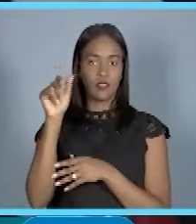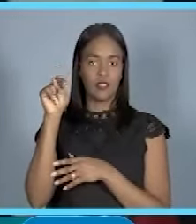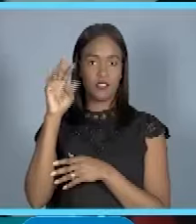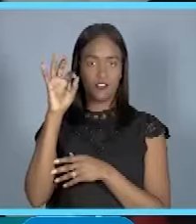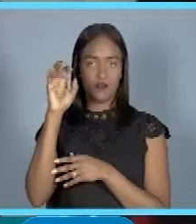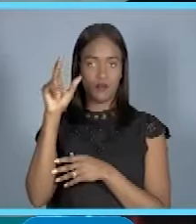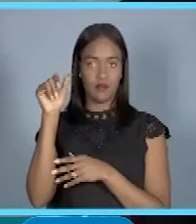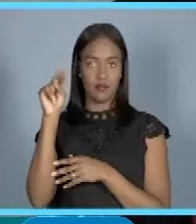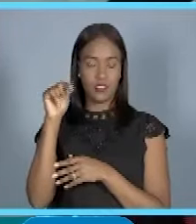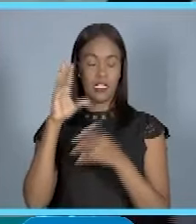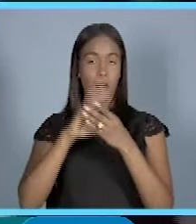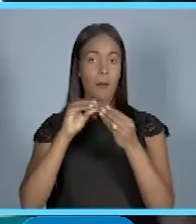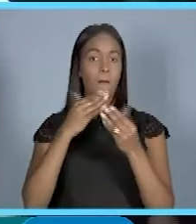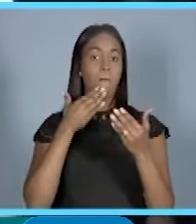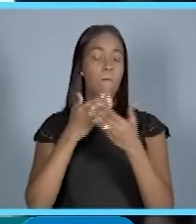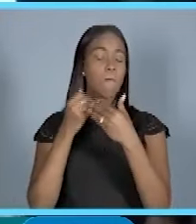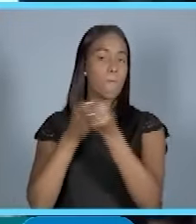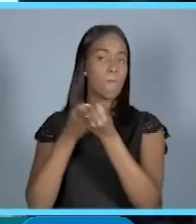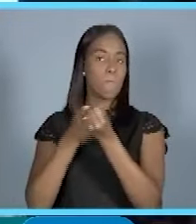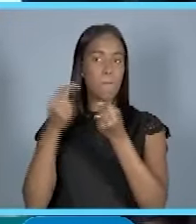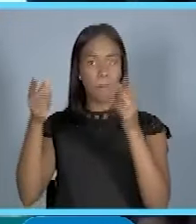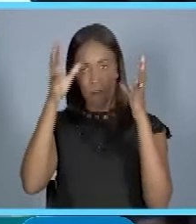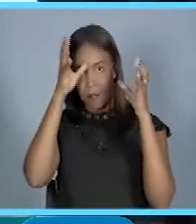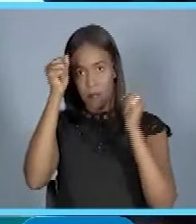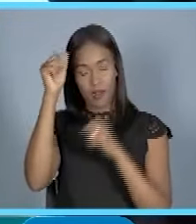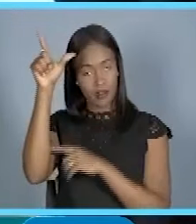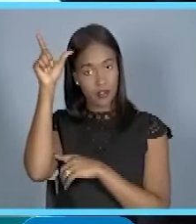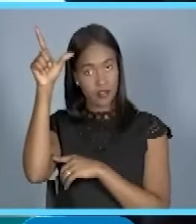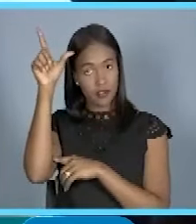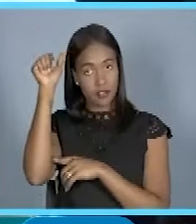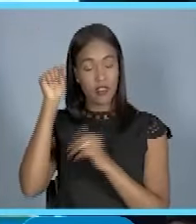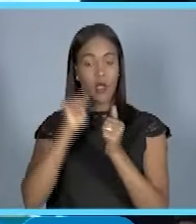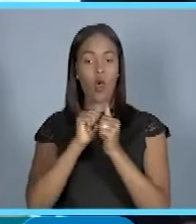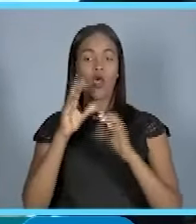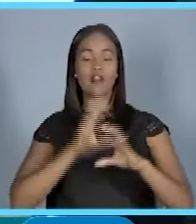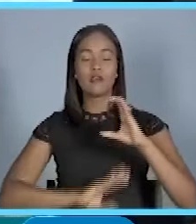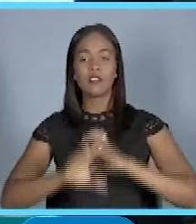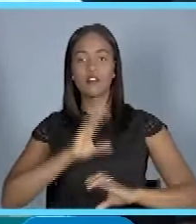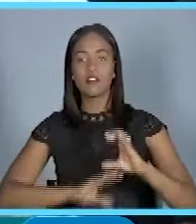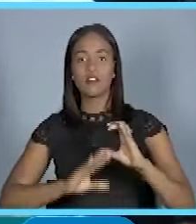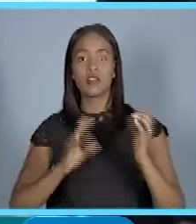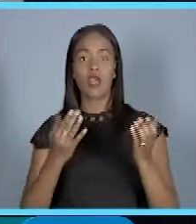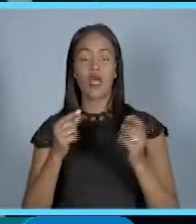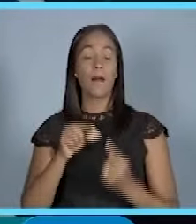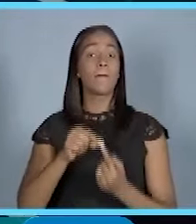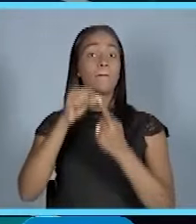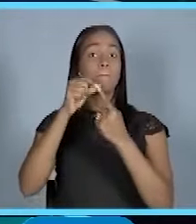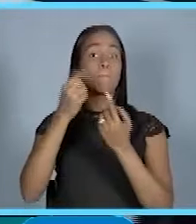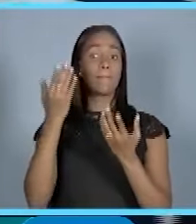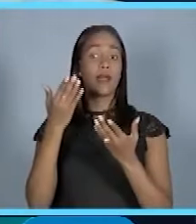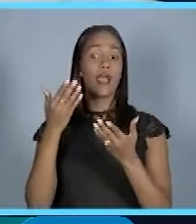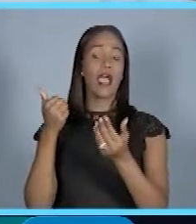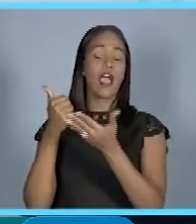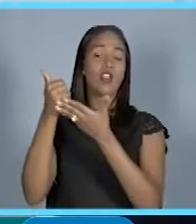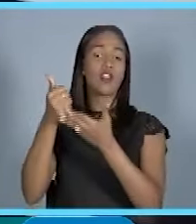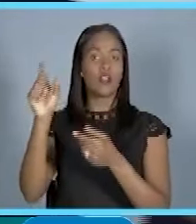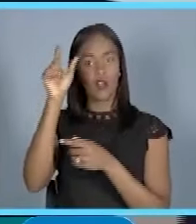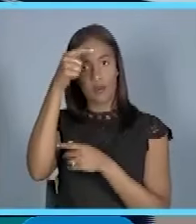Fermín, resaltó los aportes del presidente Luis Abinader en la ciencia, una de las principales banderas del